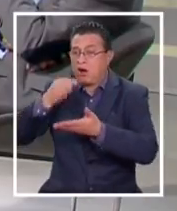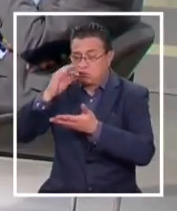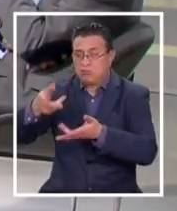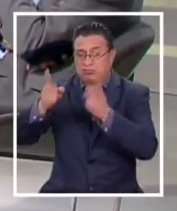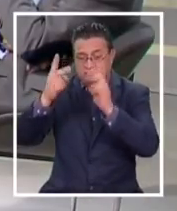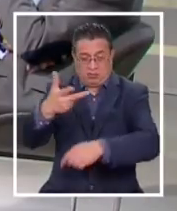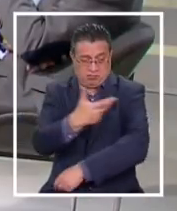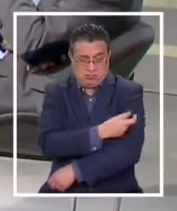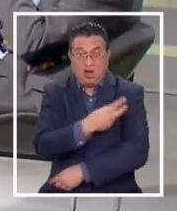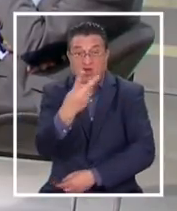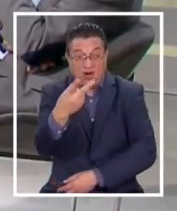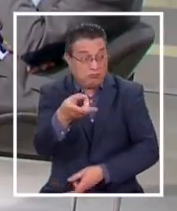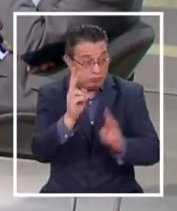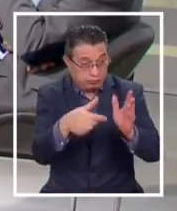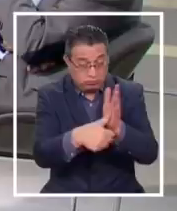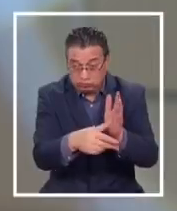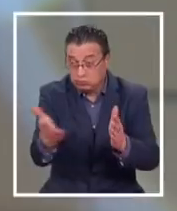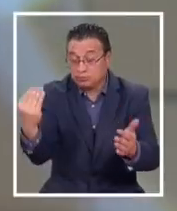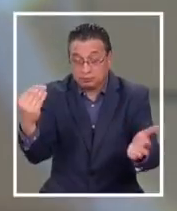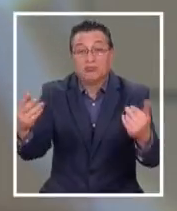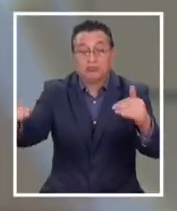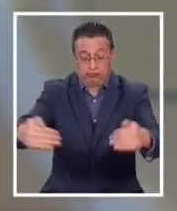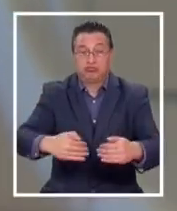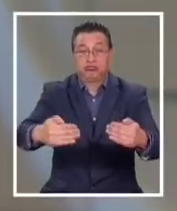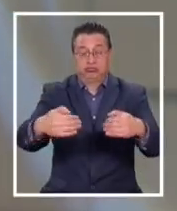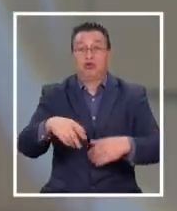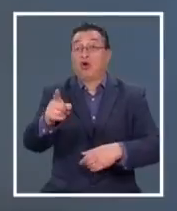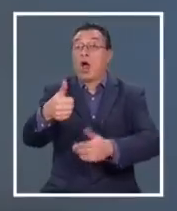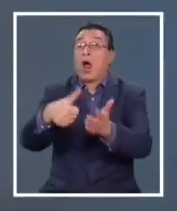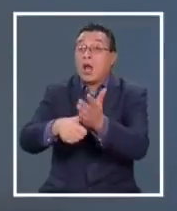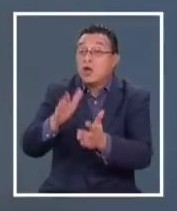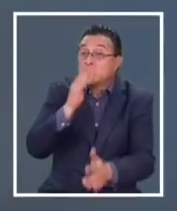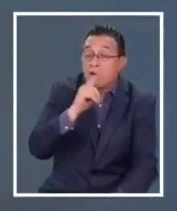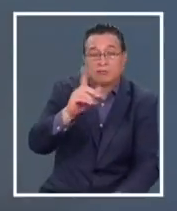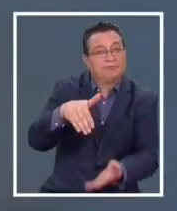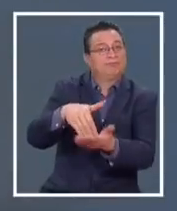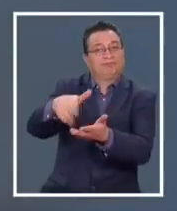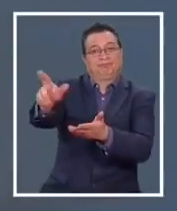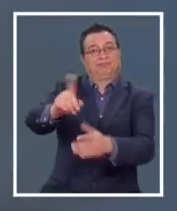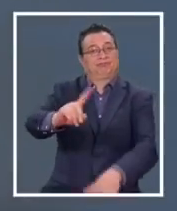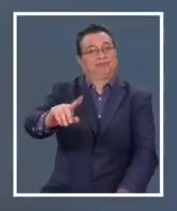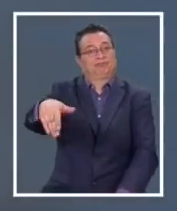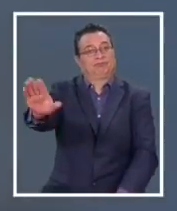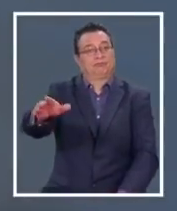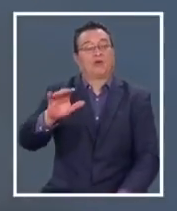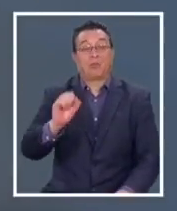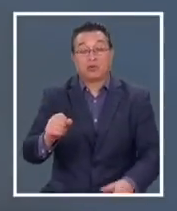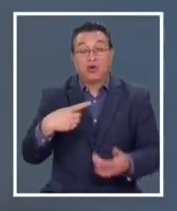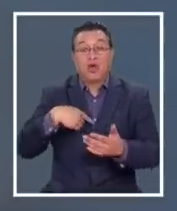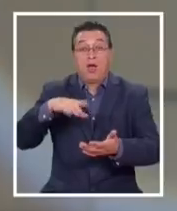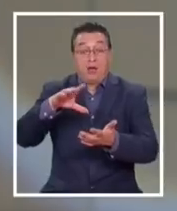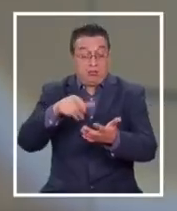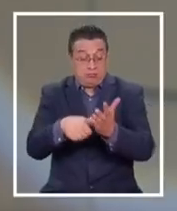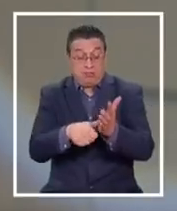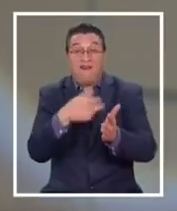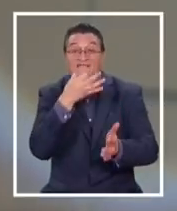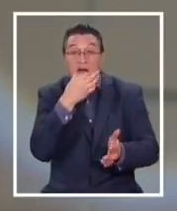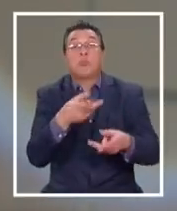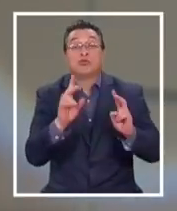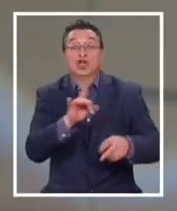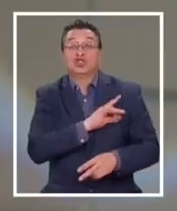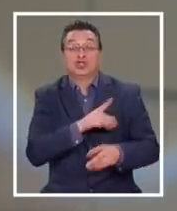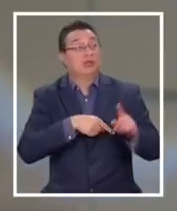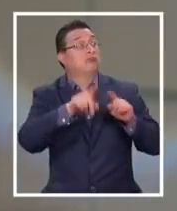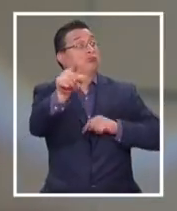tienen dos vacunas. ¿Podría funcionar de esa manera? ¿Podría, por ejemplo, alguien que tiene dos vacunas tener ese carné verde y viajar dentro de Chile? O